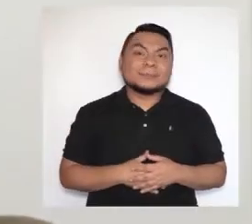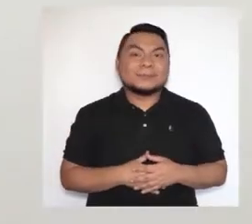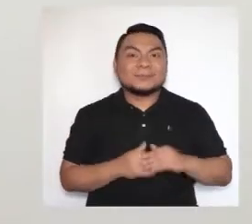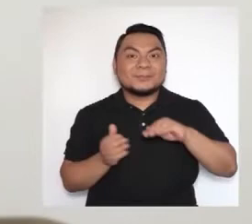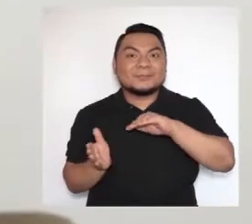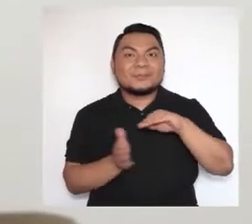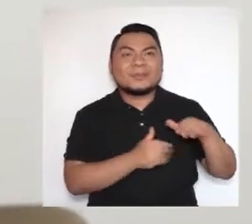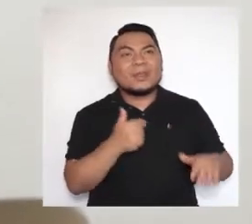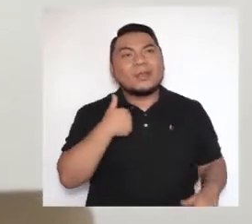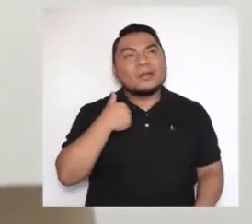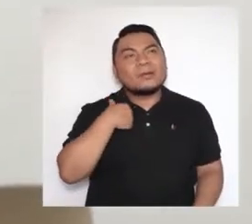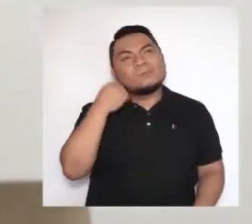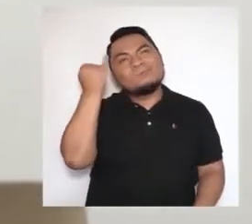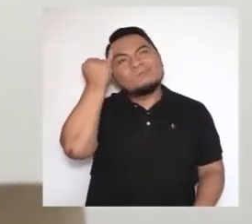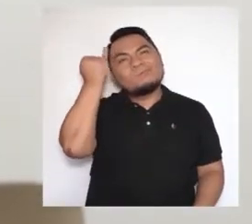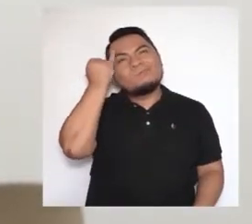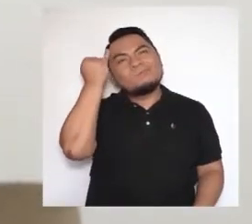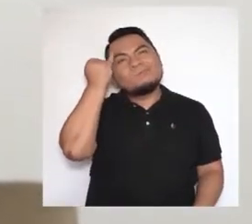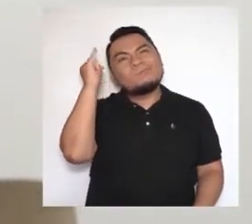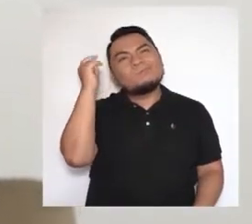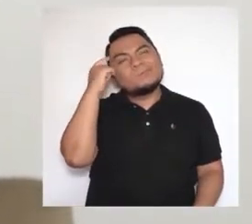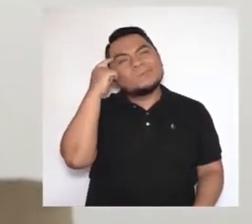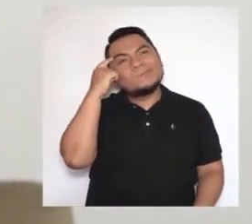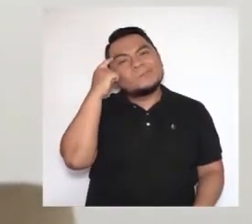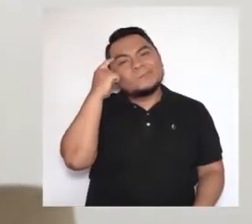Ah. Ahora se me ocurre